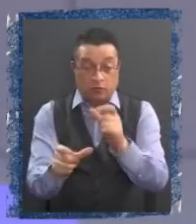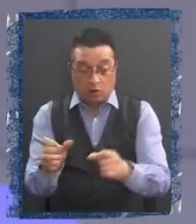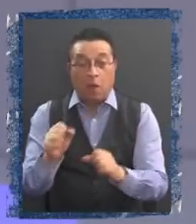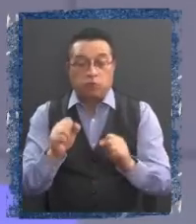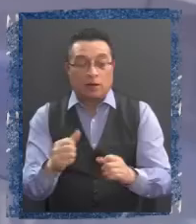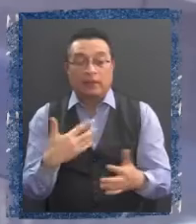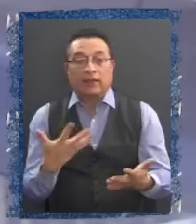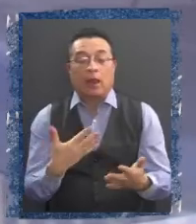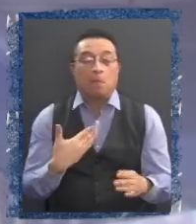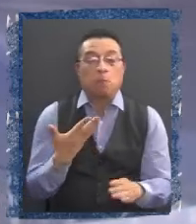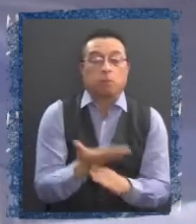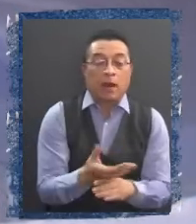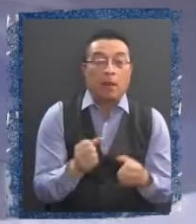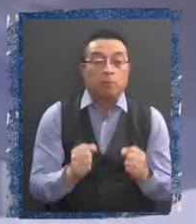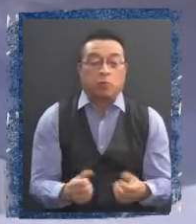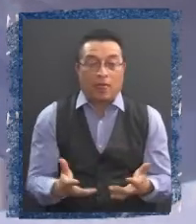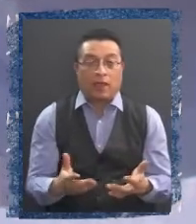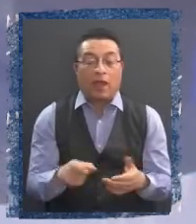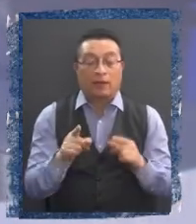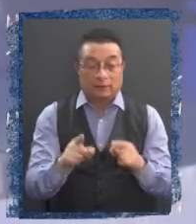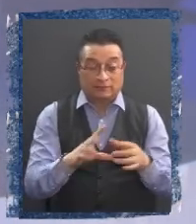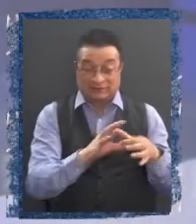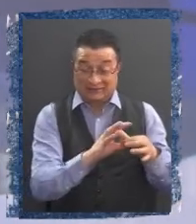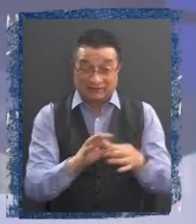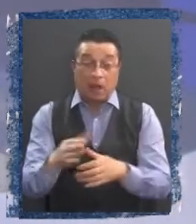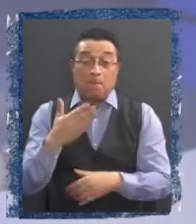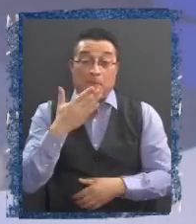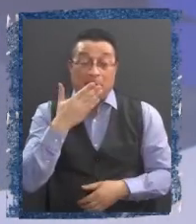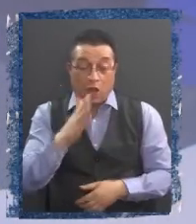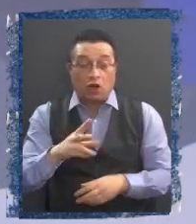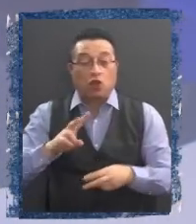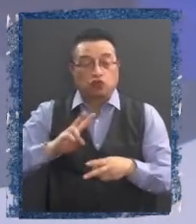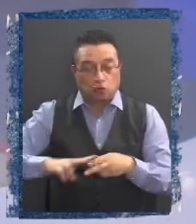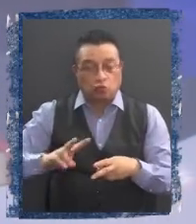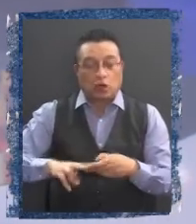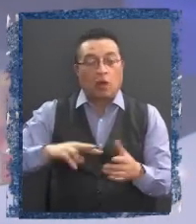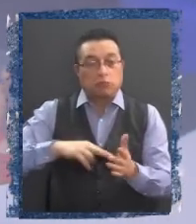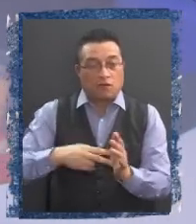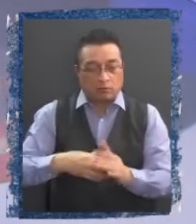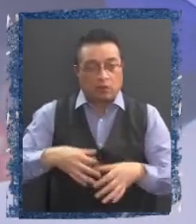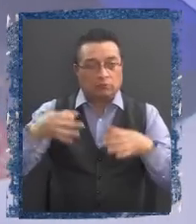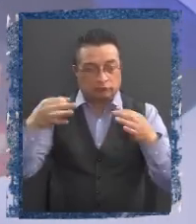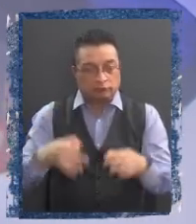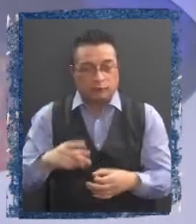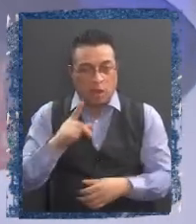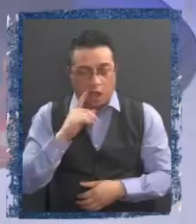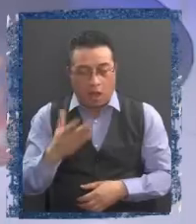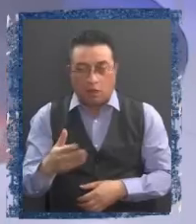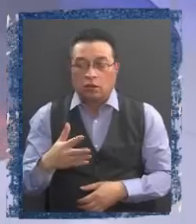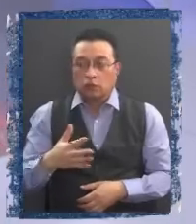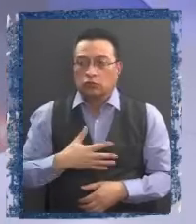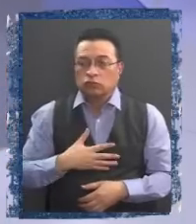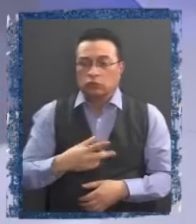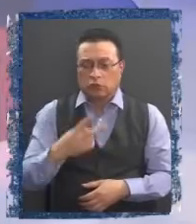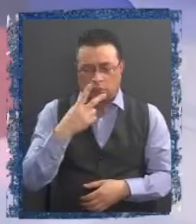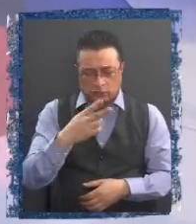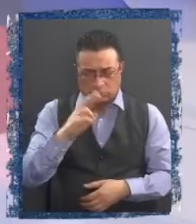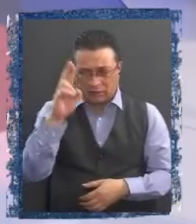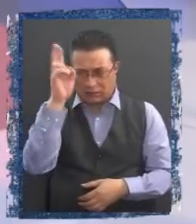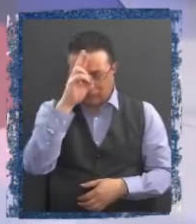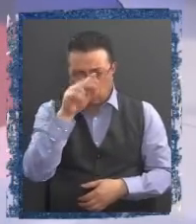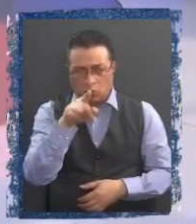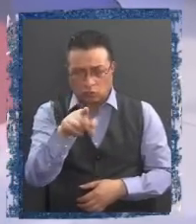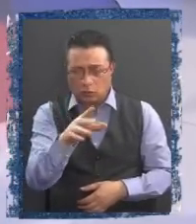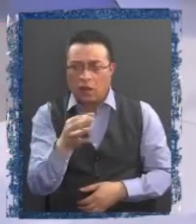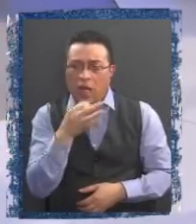esto. Claro, ¿cierto? O sea, la idea es que esto sea para mejor, ¿no es cierto? Para solucionar un problema concreto que existe. Sí, pero me llama profundamente la atención que tú hagas mención respecto